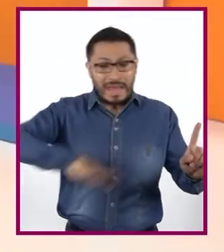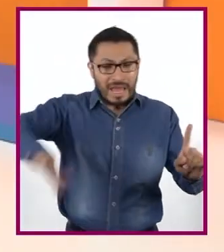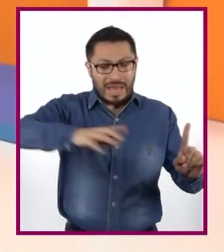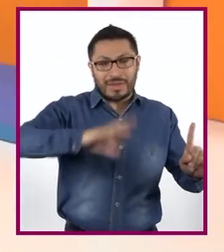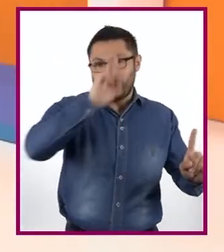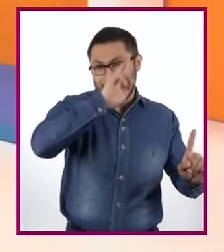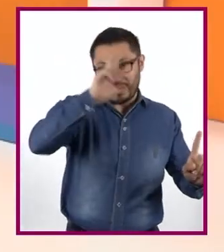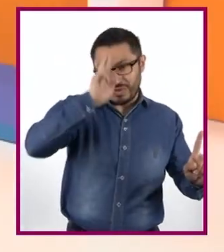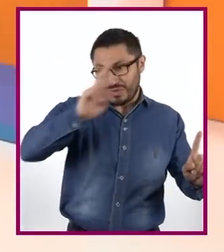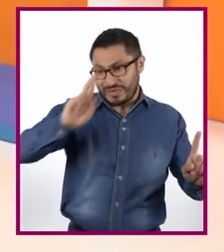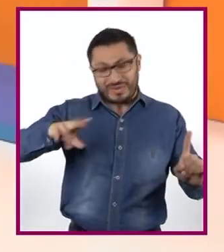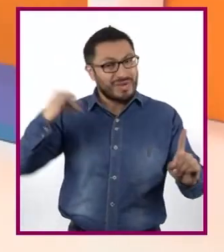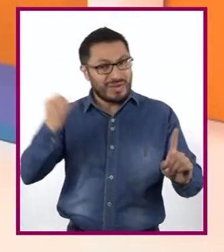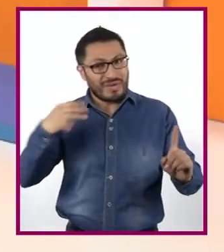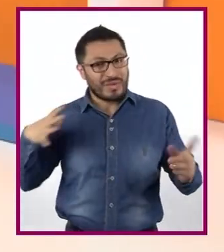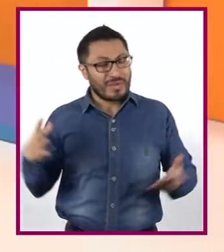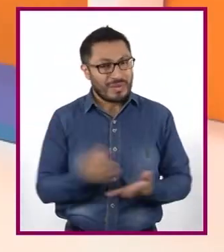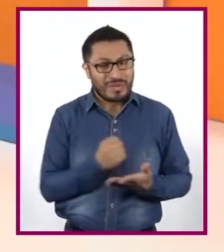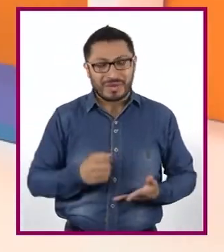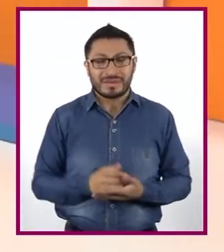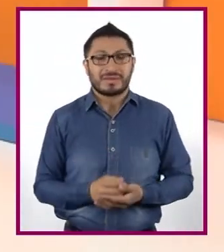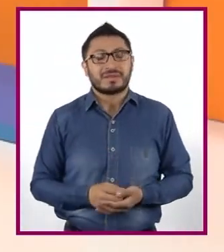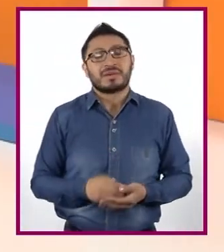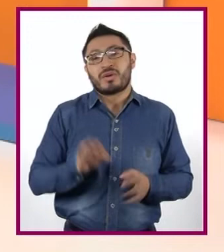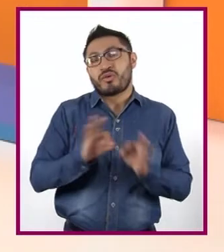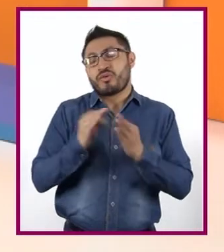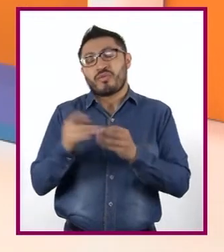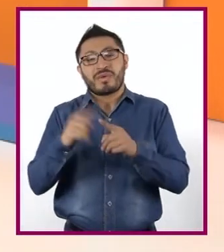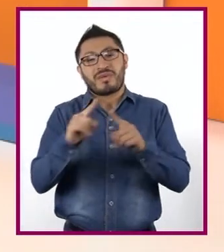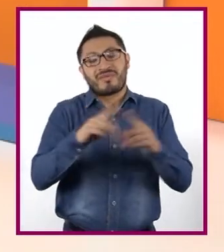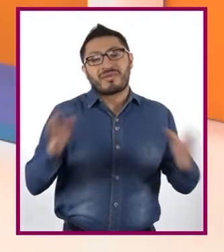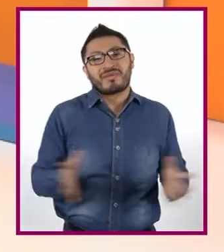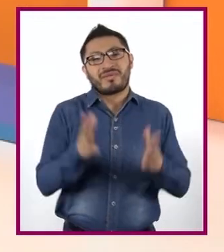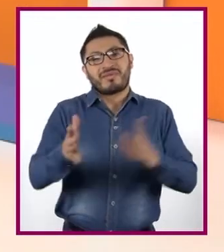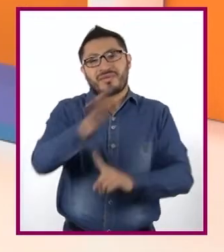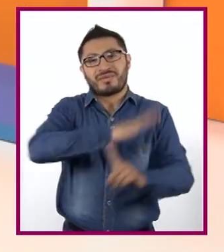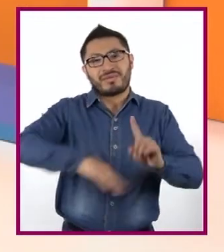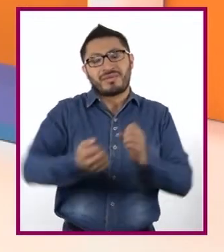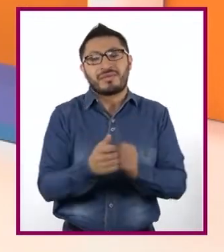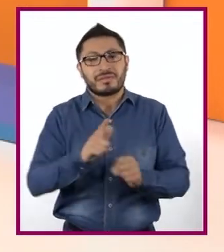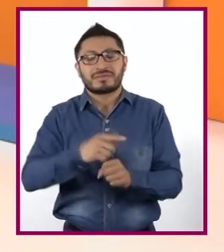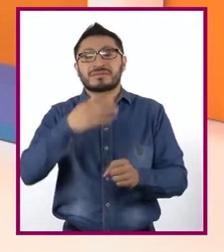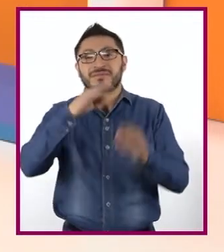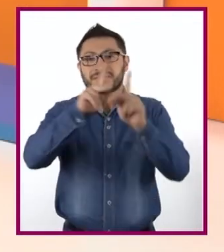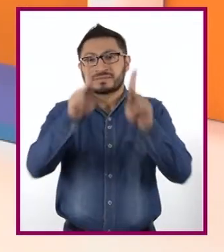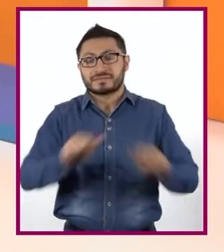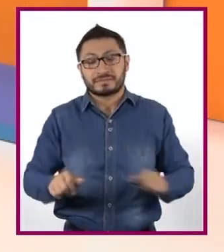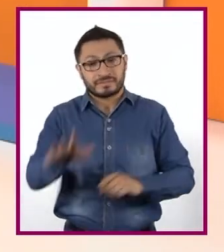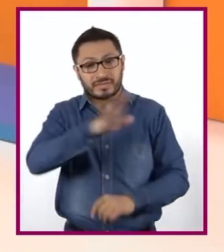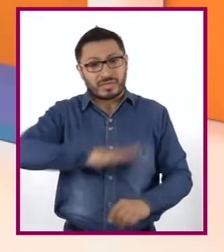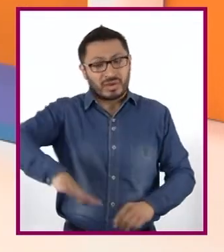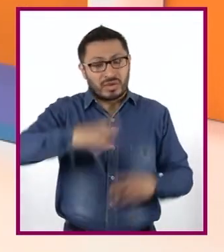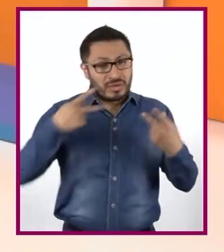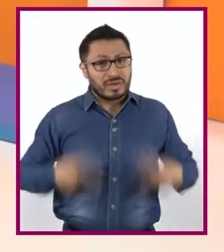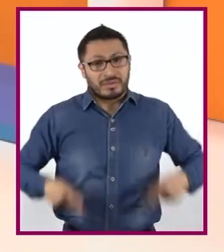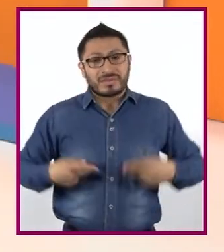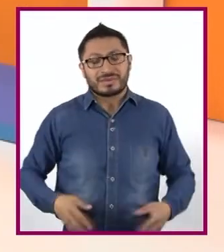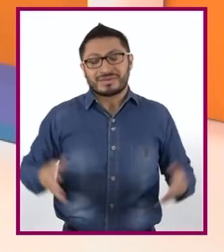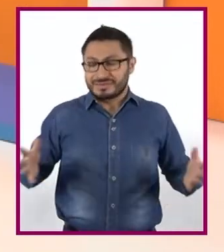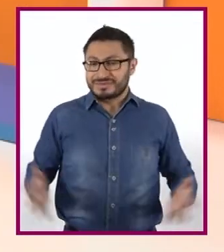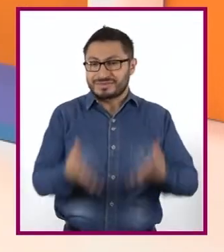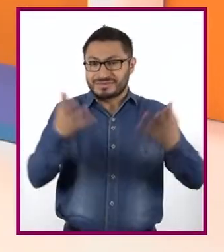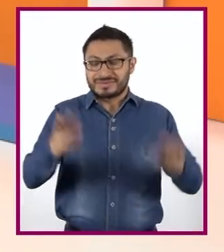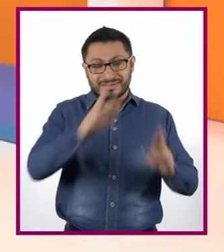Hay muchas formas de promover un ambiente social armónico, donde todas las personas se sientan reconocidas y motivadas a desarrollar